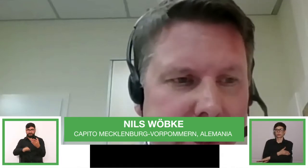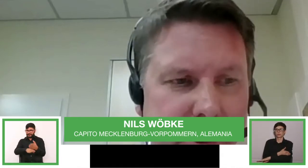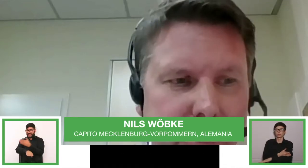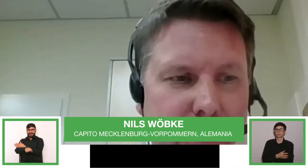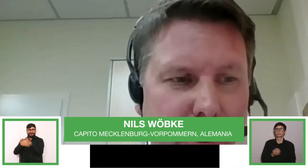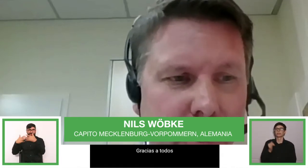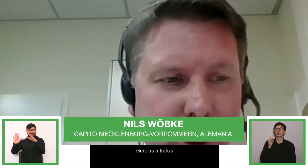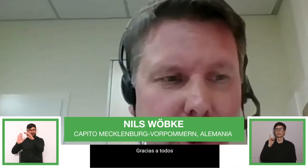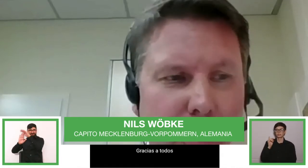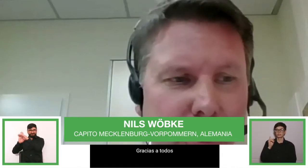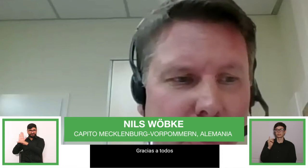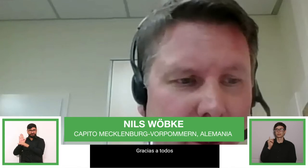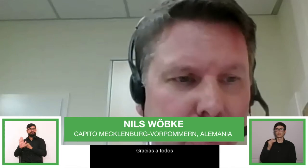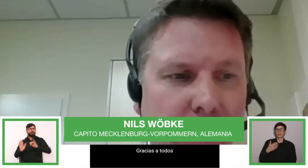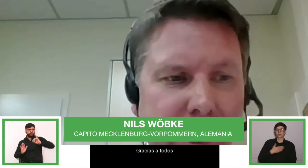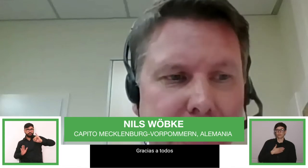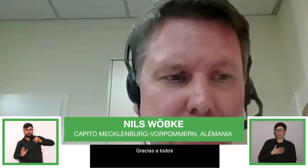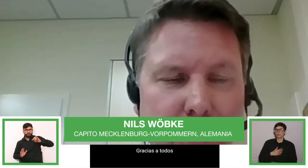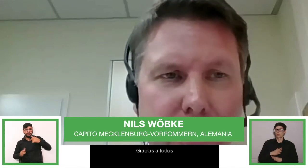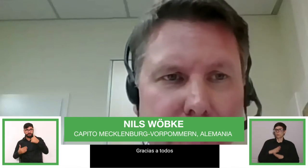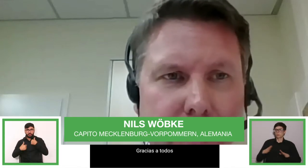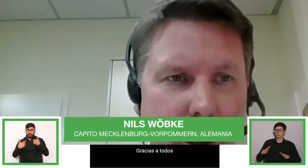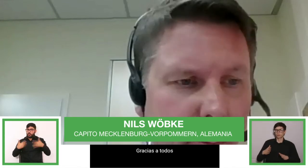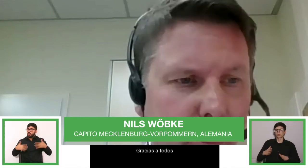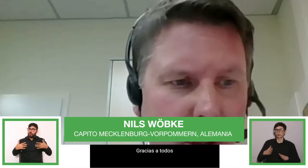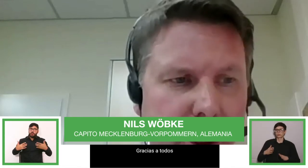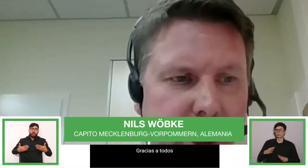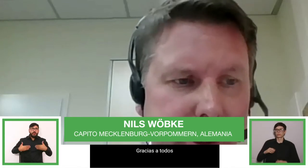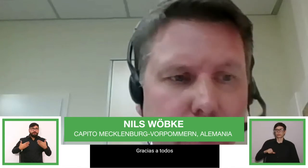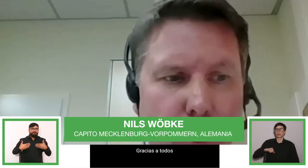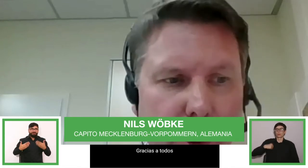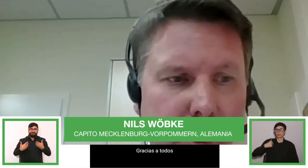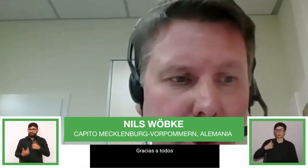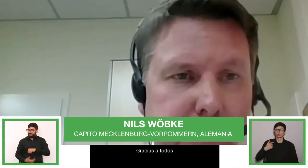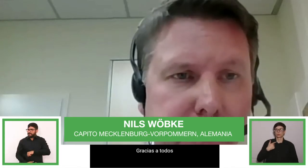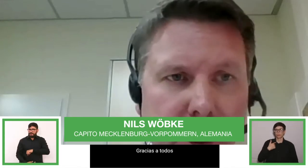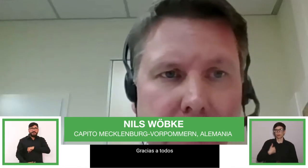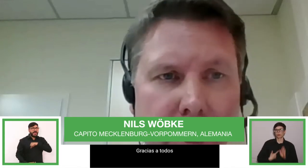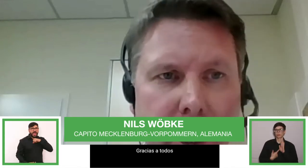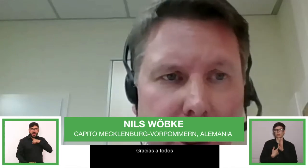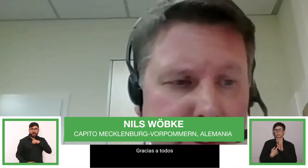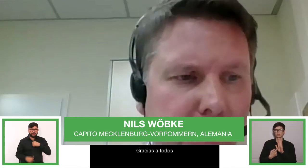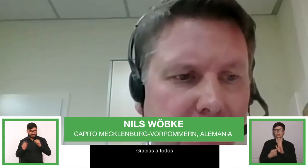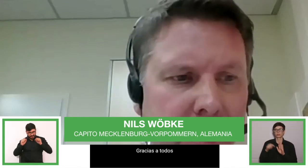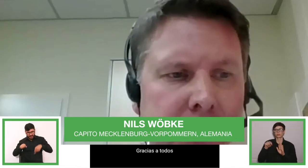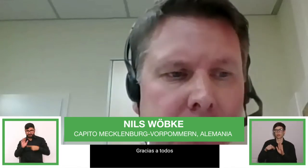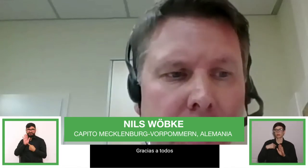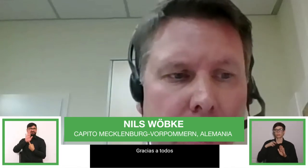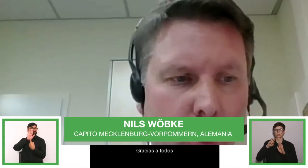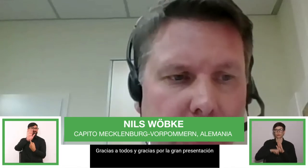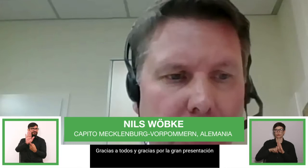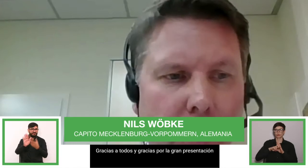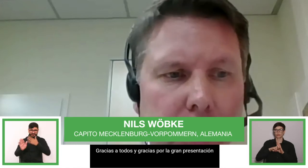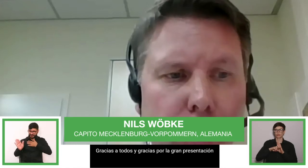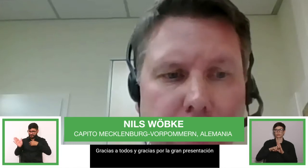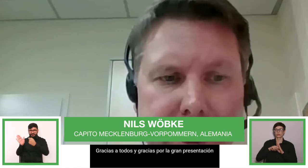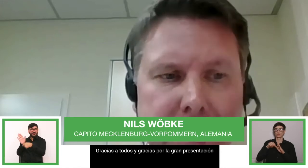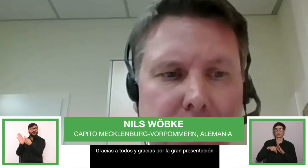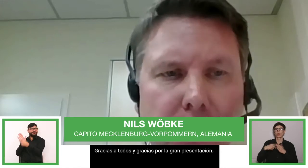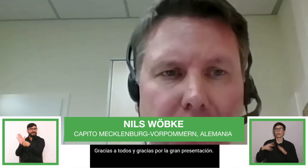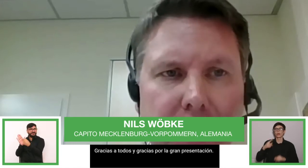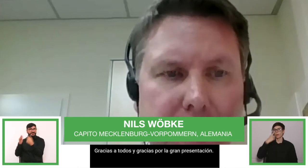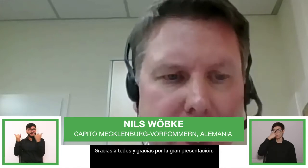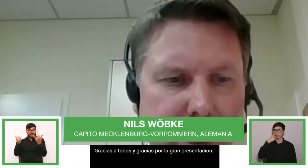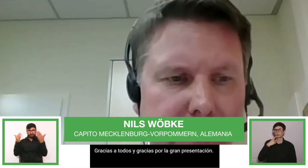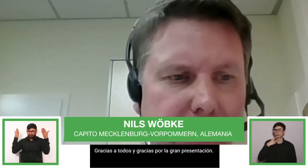Sí, estoy encantado de mostrarles y presentarles nuestro proyecto en el Museo de Arte en